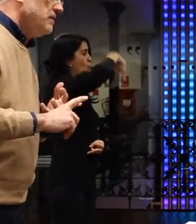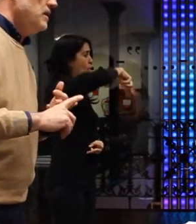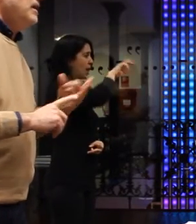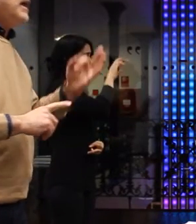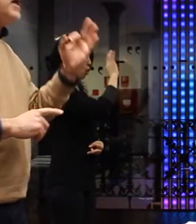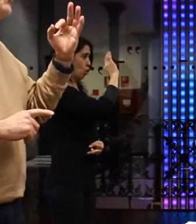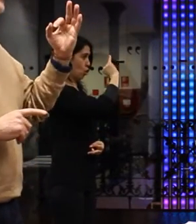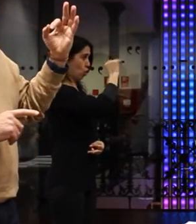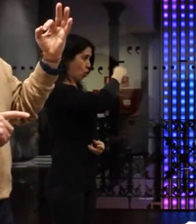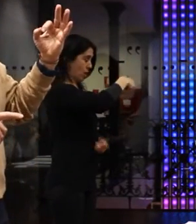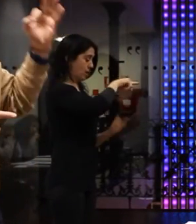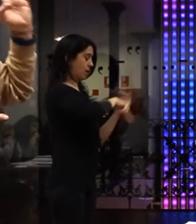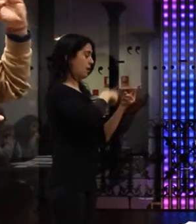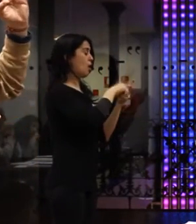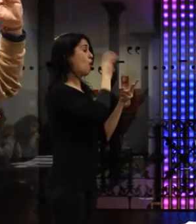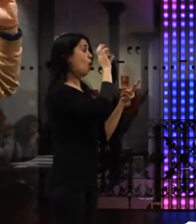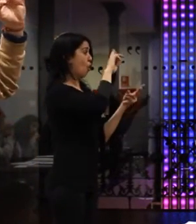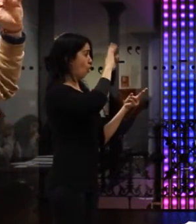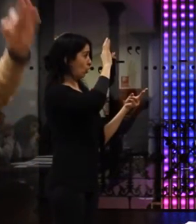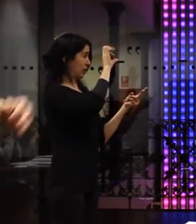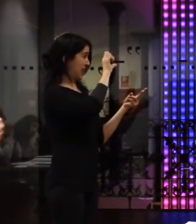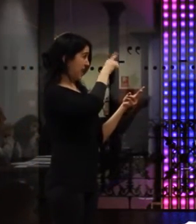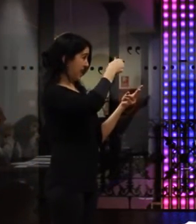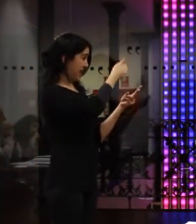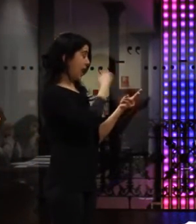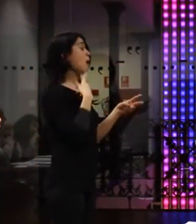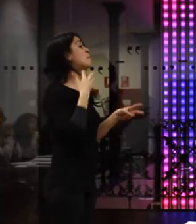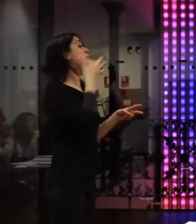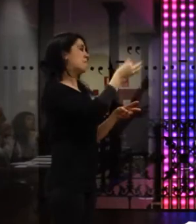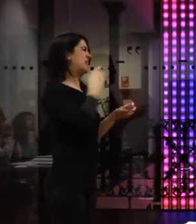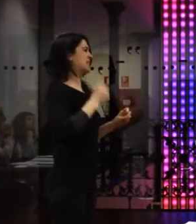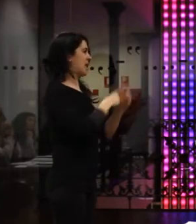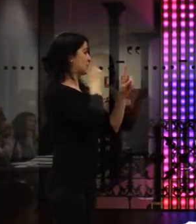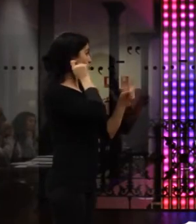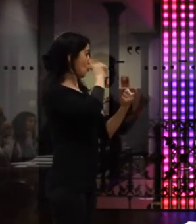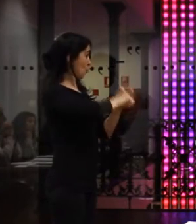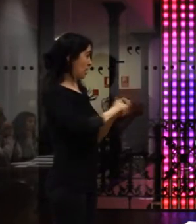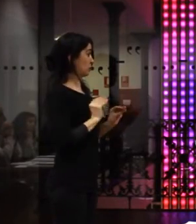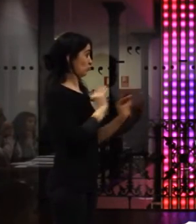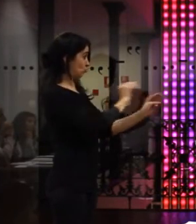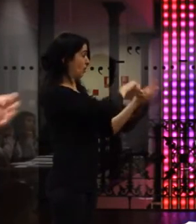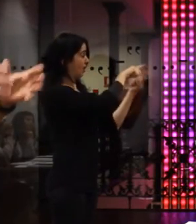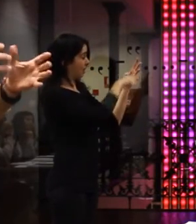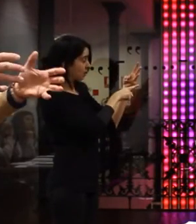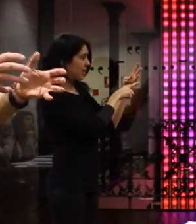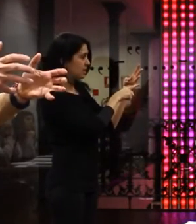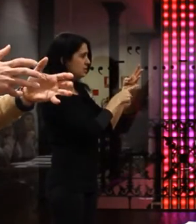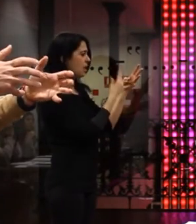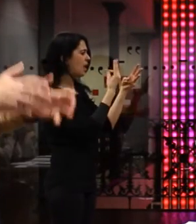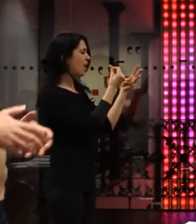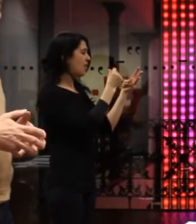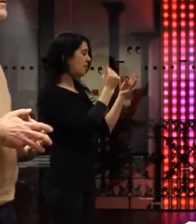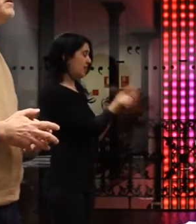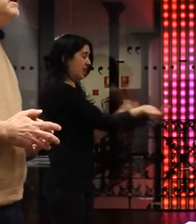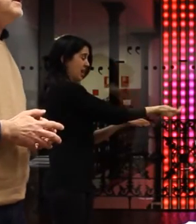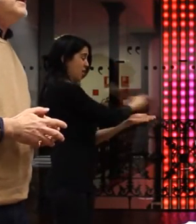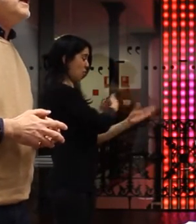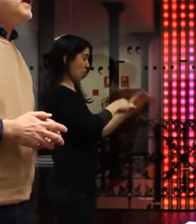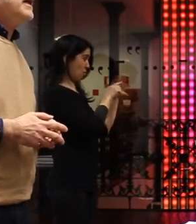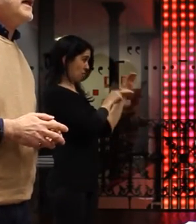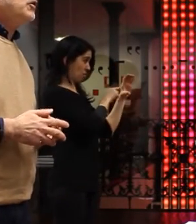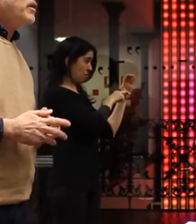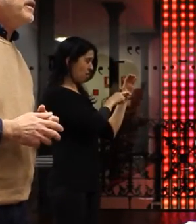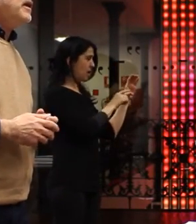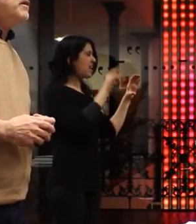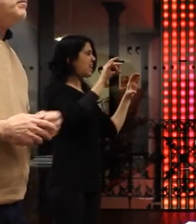exesposa acumulan, ellos tres solamente, la misma, el mismo dinero